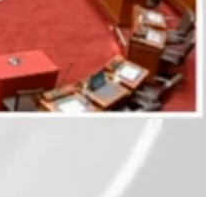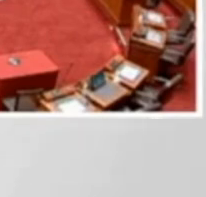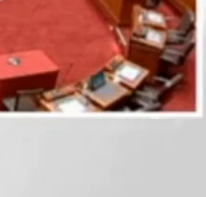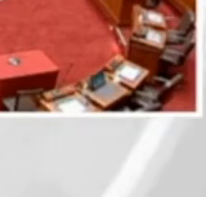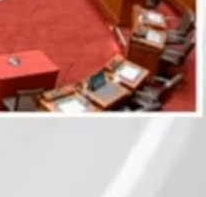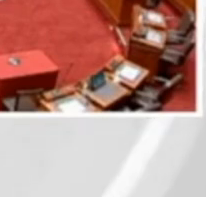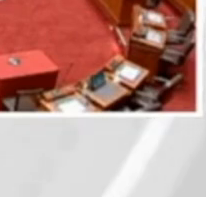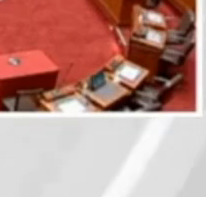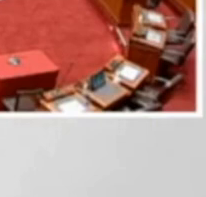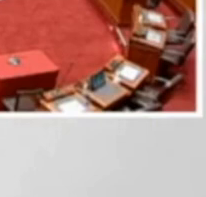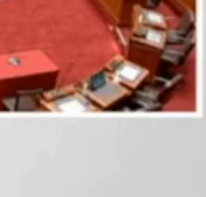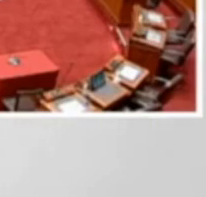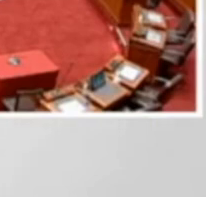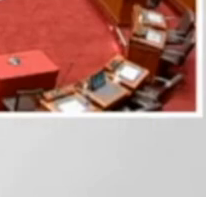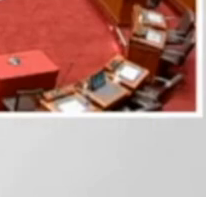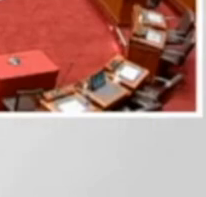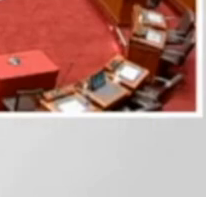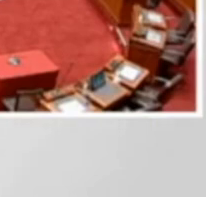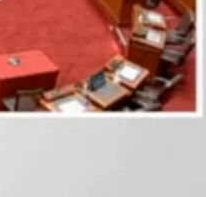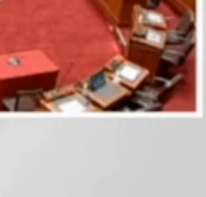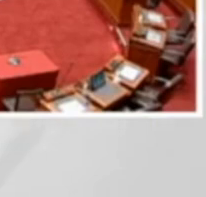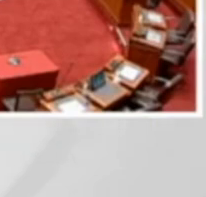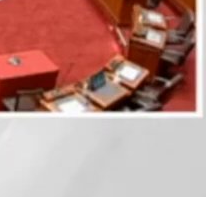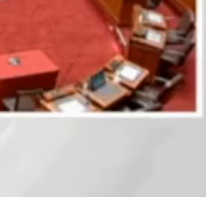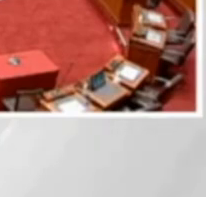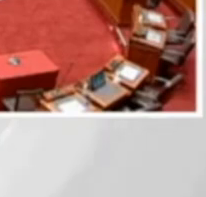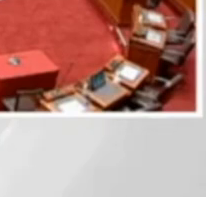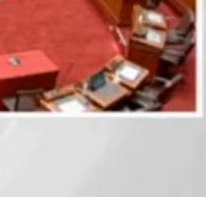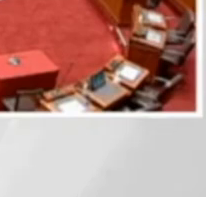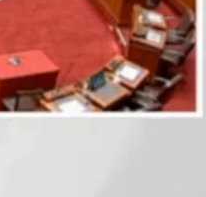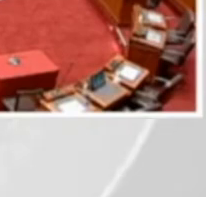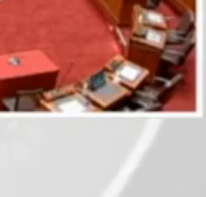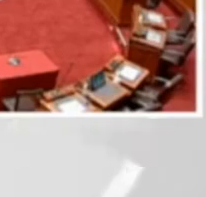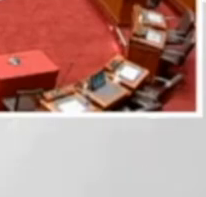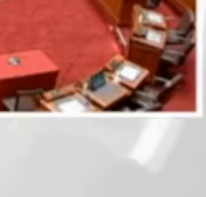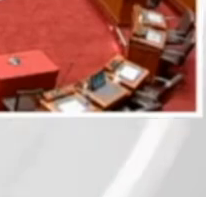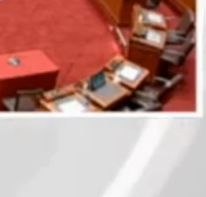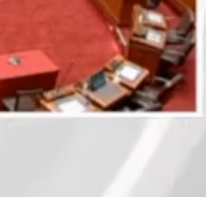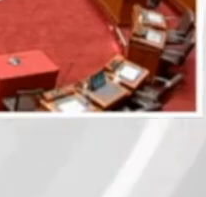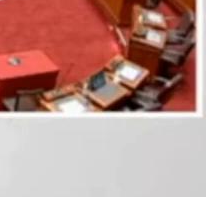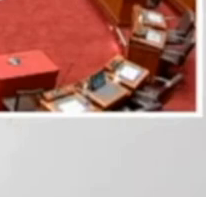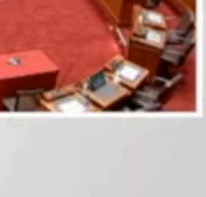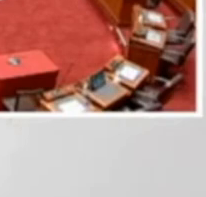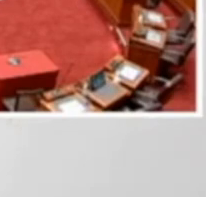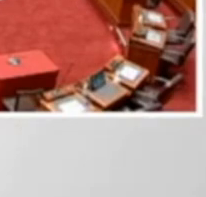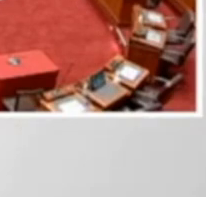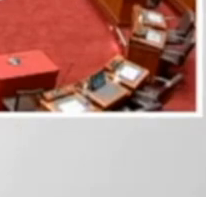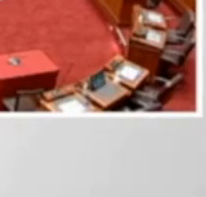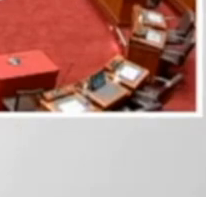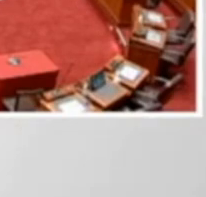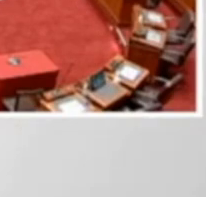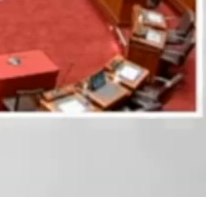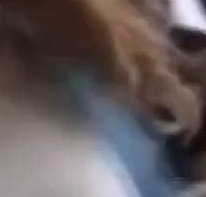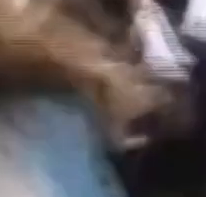Arredondo, así como Silvia Barrera, que también tiene que brindar su testimonio, están